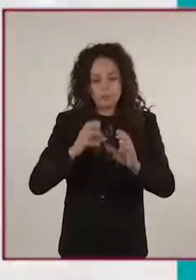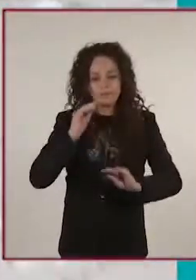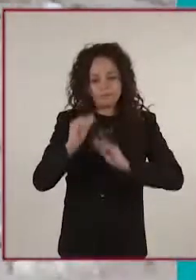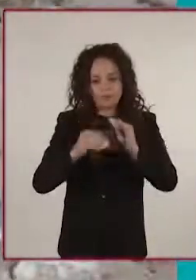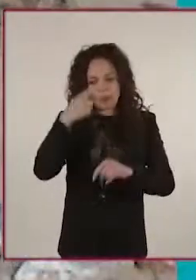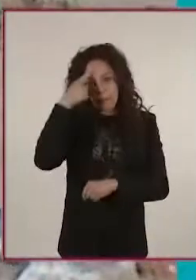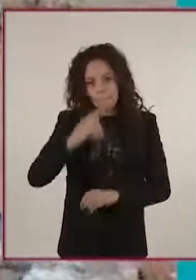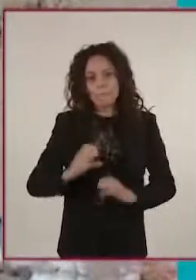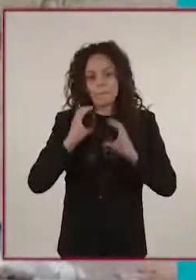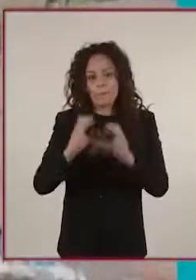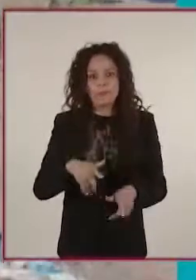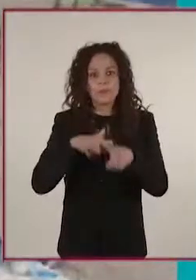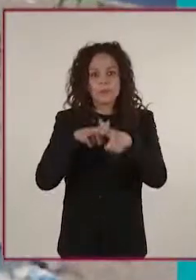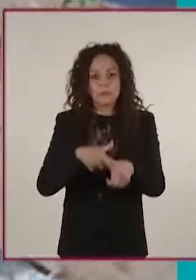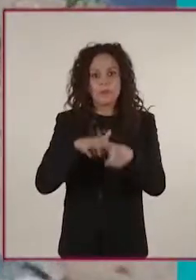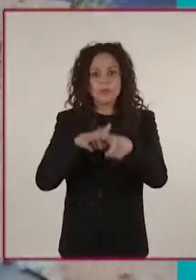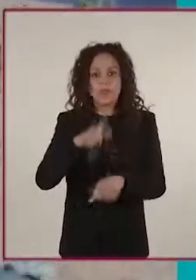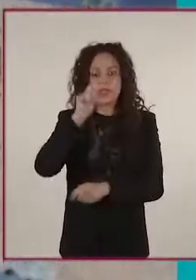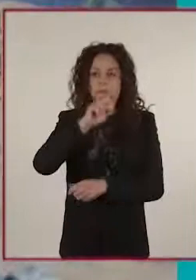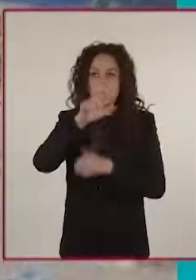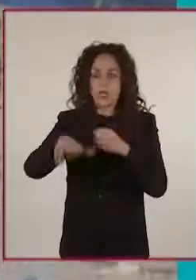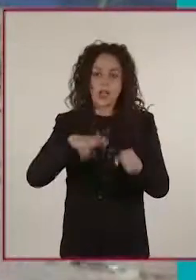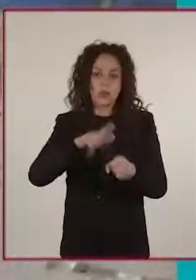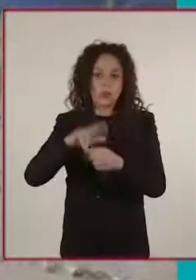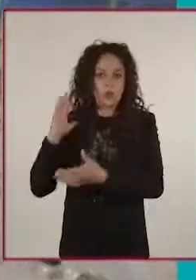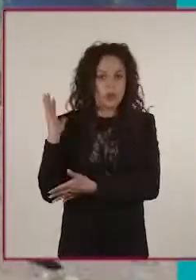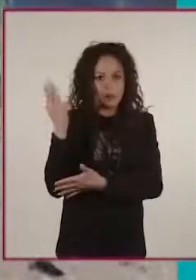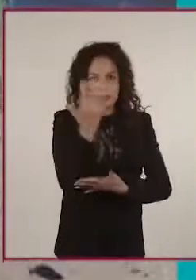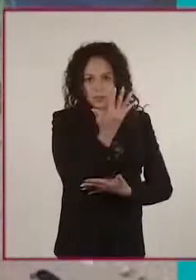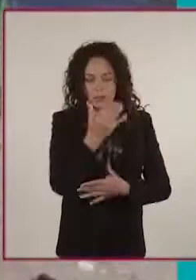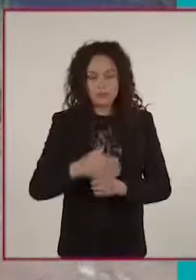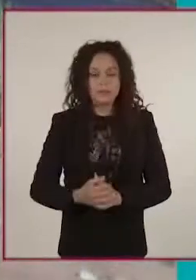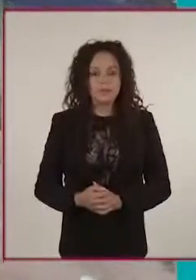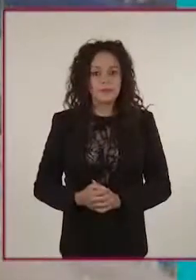las maravillas que nos brinda la naturaleza.